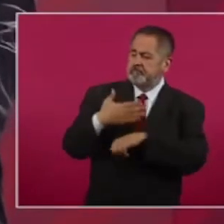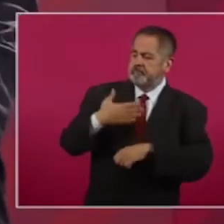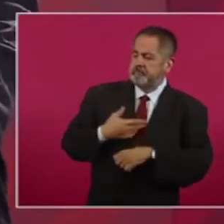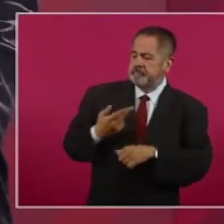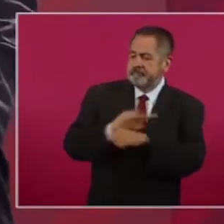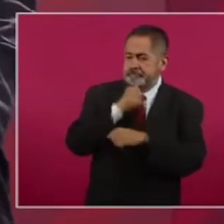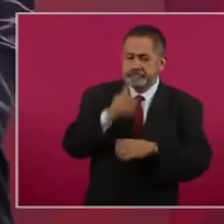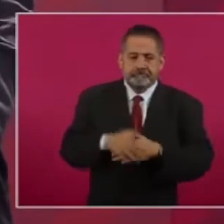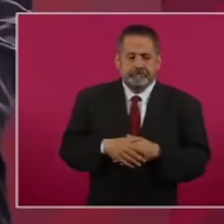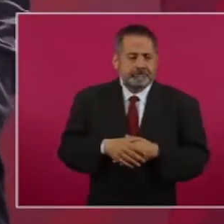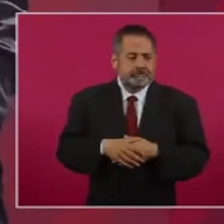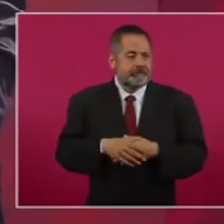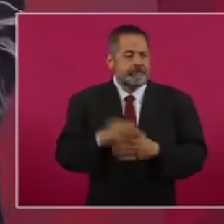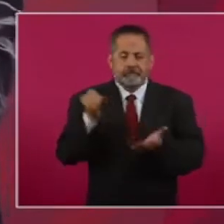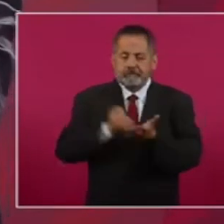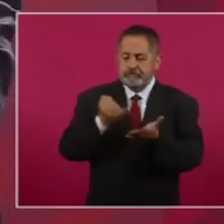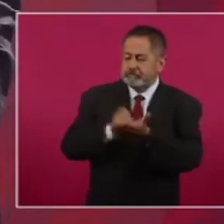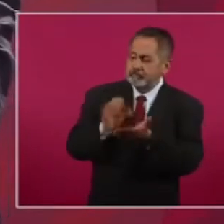condonación de impuestos,